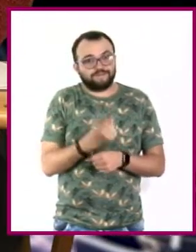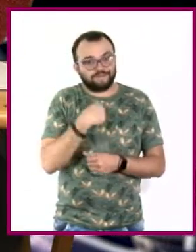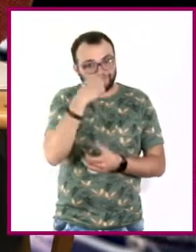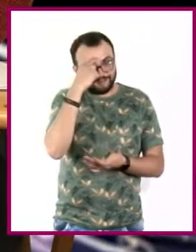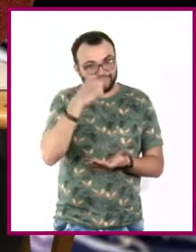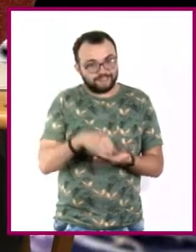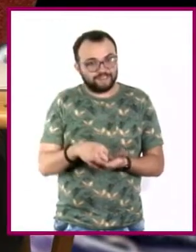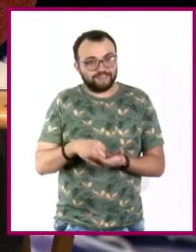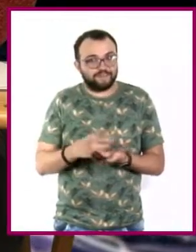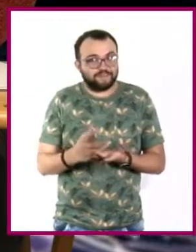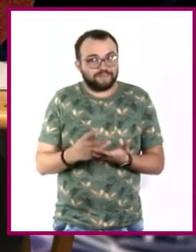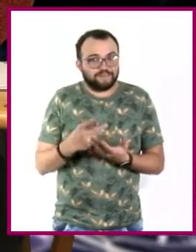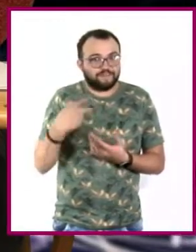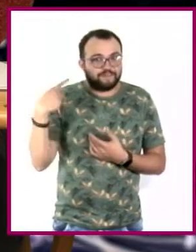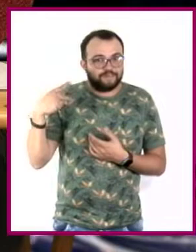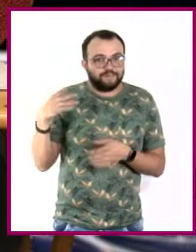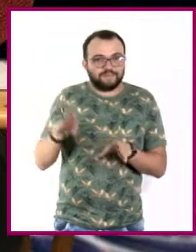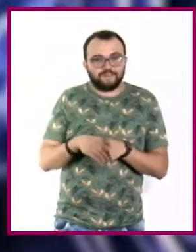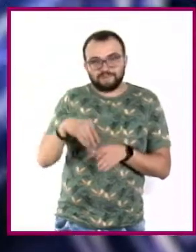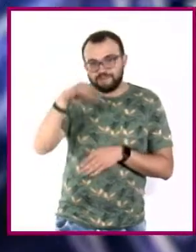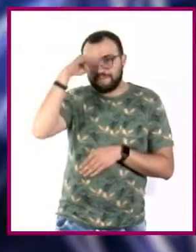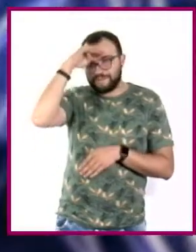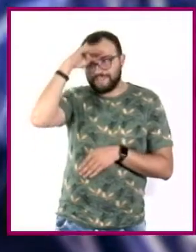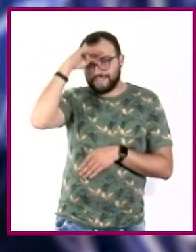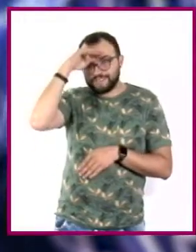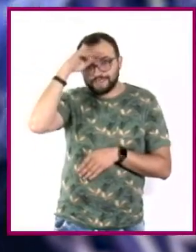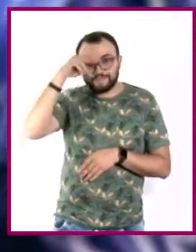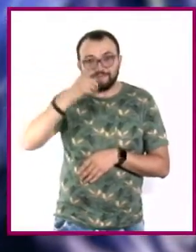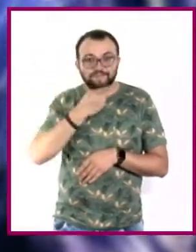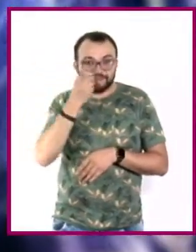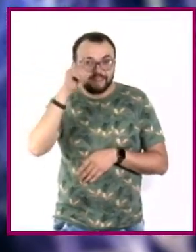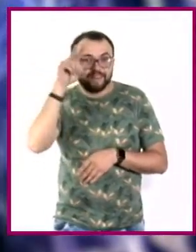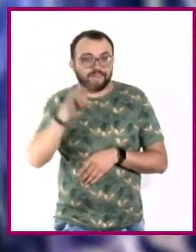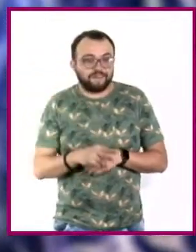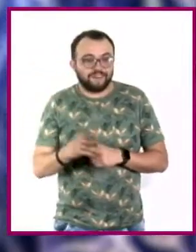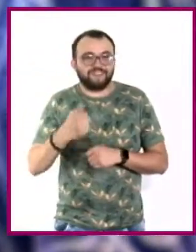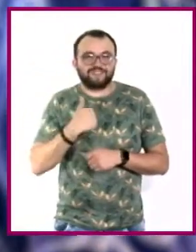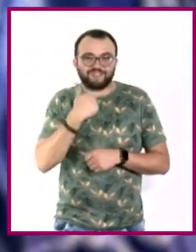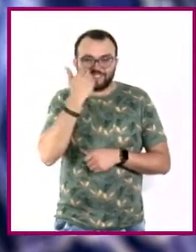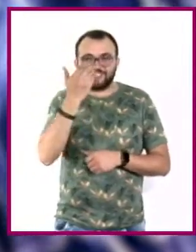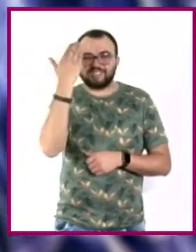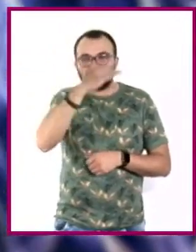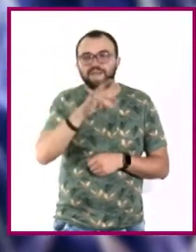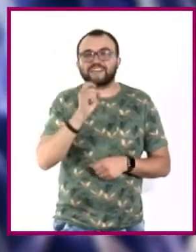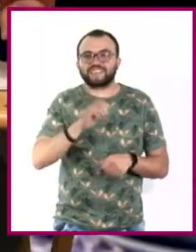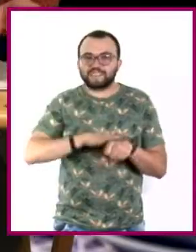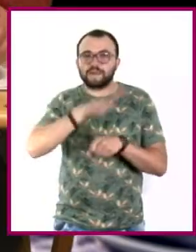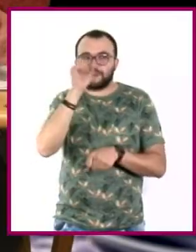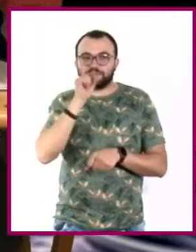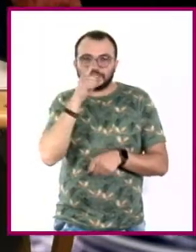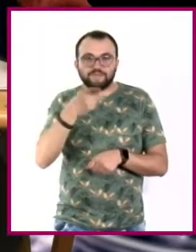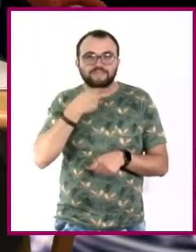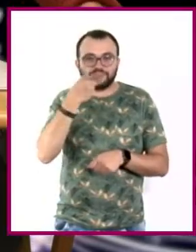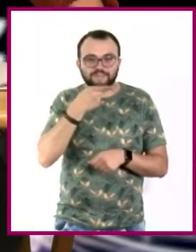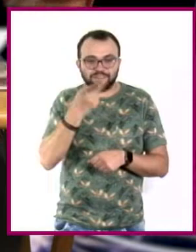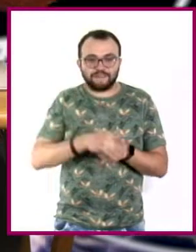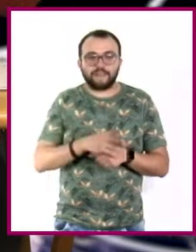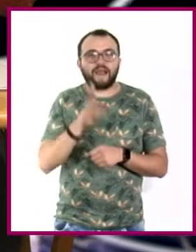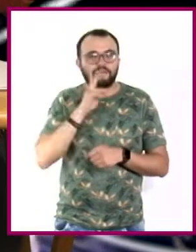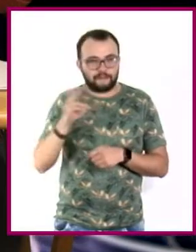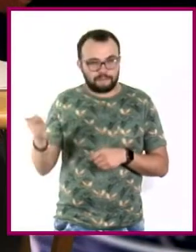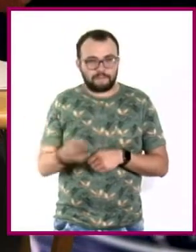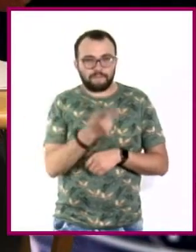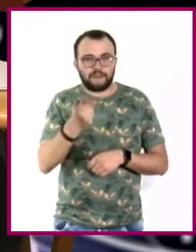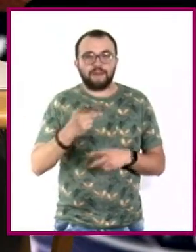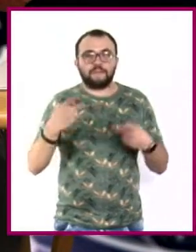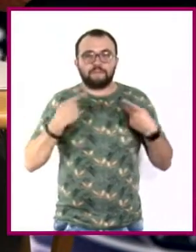vivido, sus teorías dejaron de sonar ilógicas. Me gustaría conocer un poco más de ese escalofriante pronóstico. ¿Qué te parece si le preguntamos a